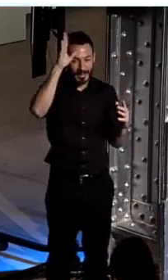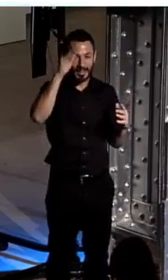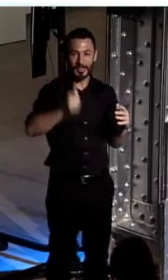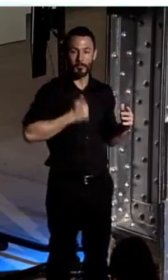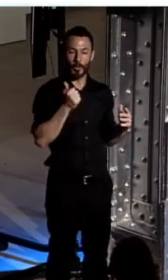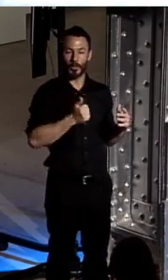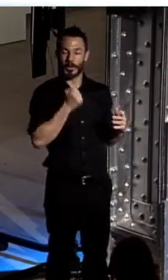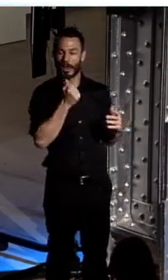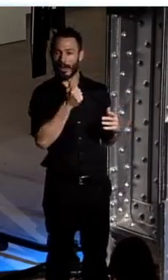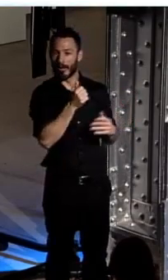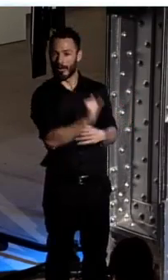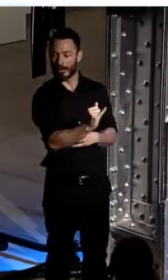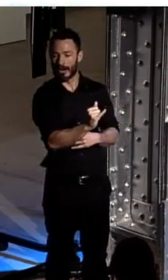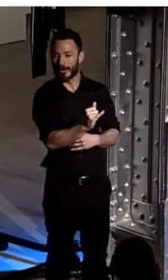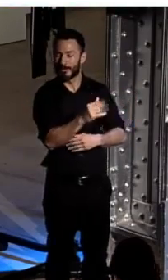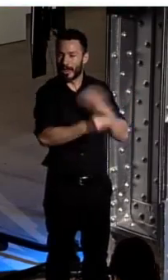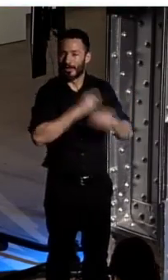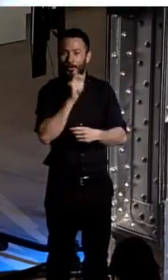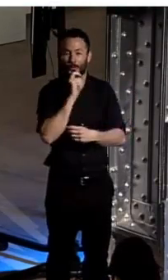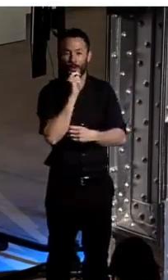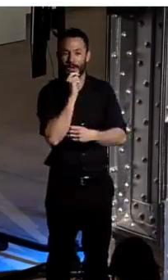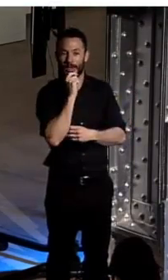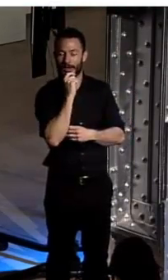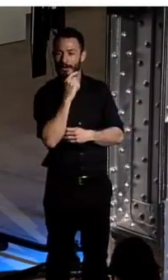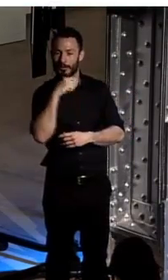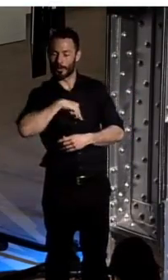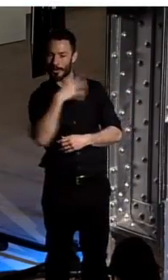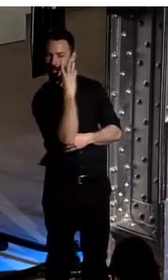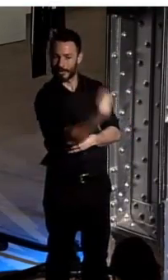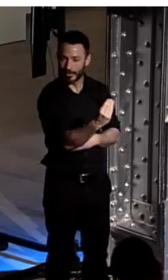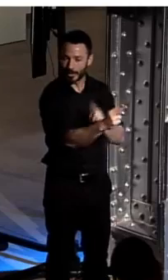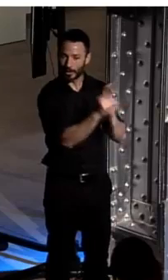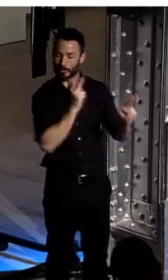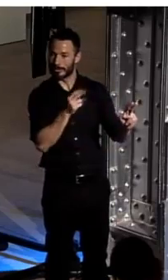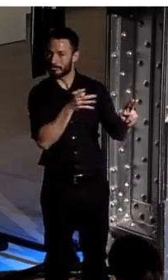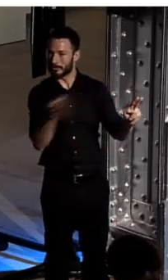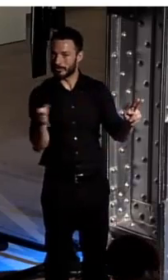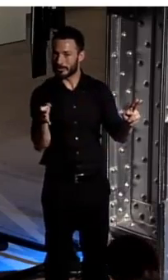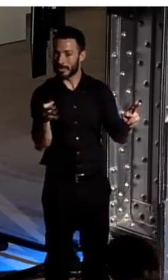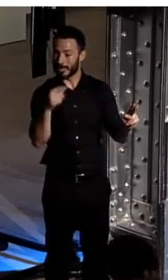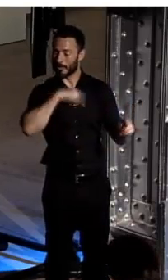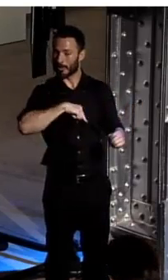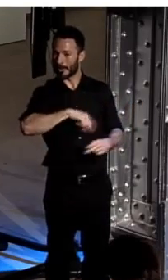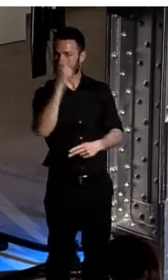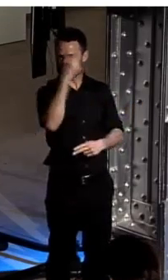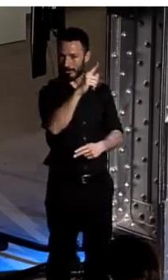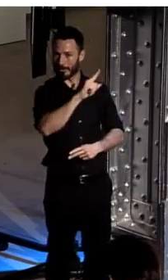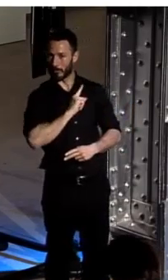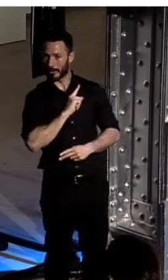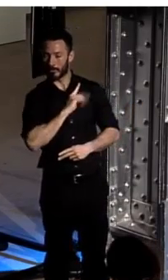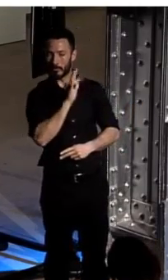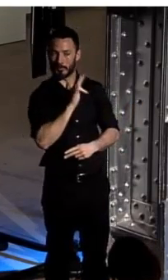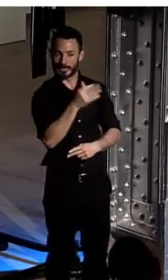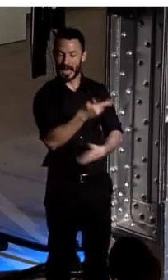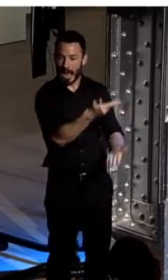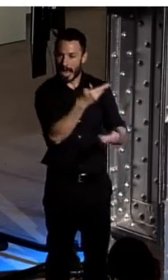que no tiene, que entienda nuestras emociones, que responda de una manera correcta, que nos respete las emociones y también que nos ayude a